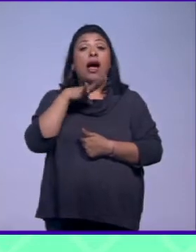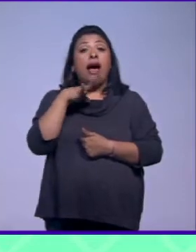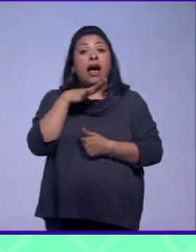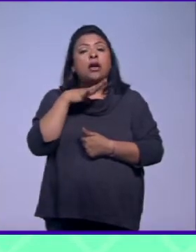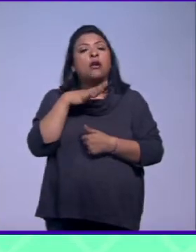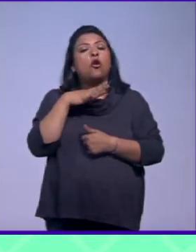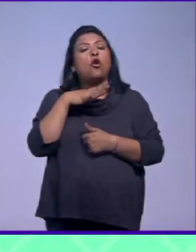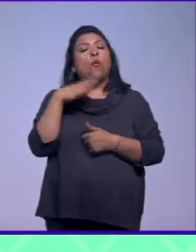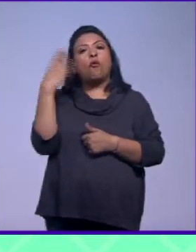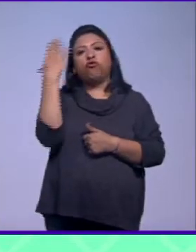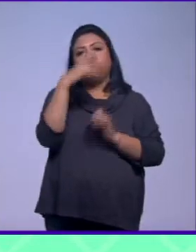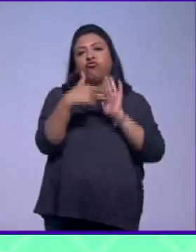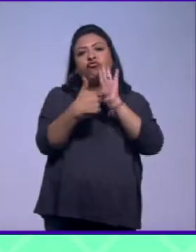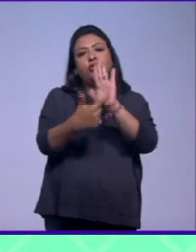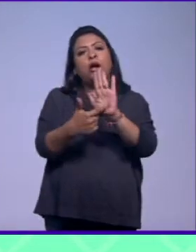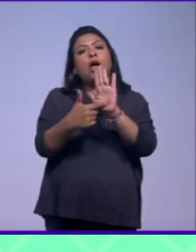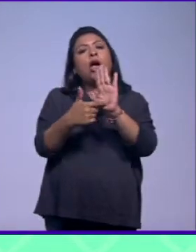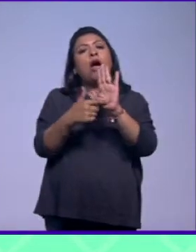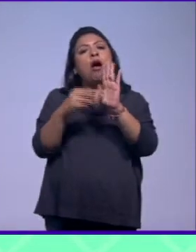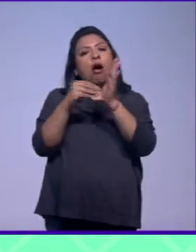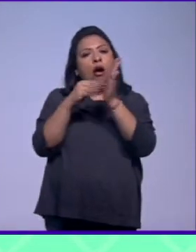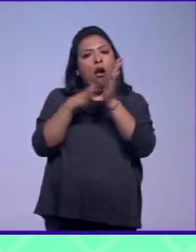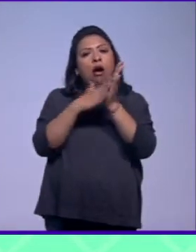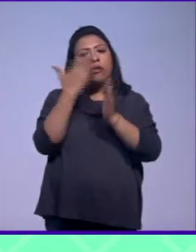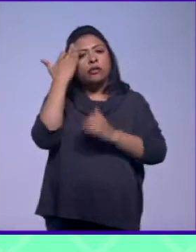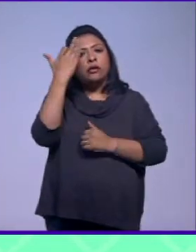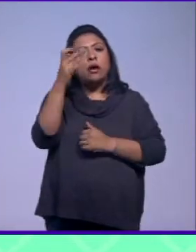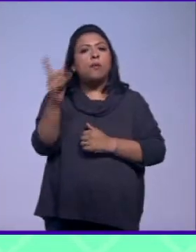arte de condensar el tiempo en la eternidad